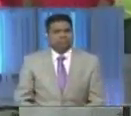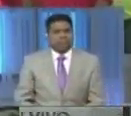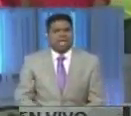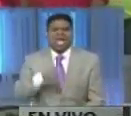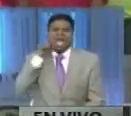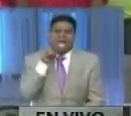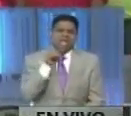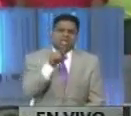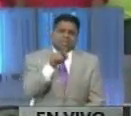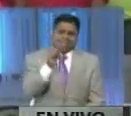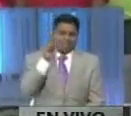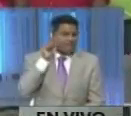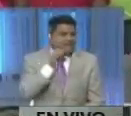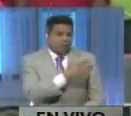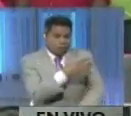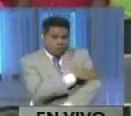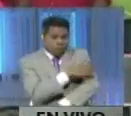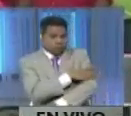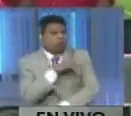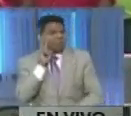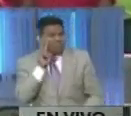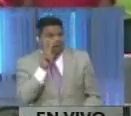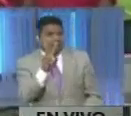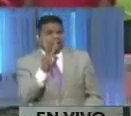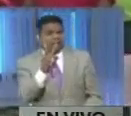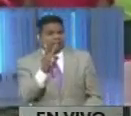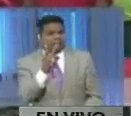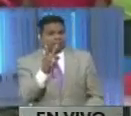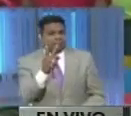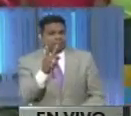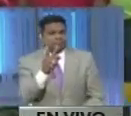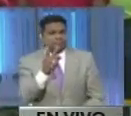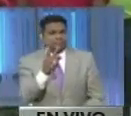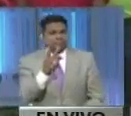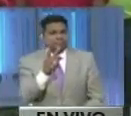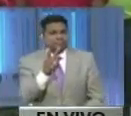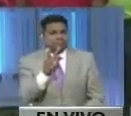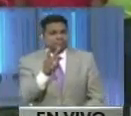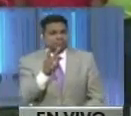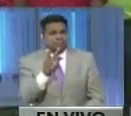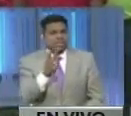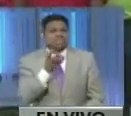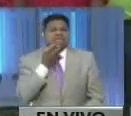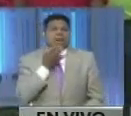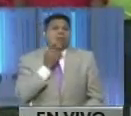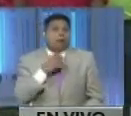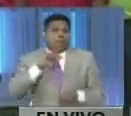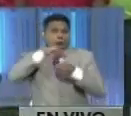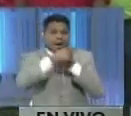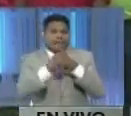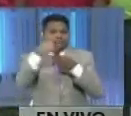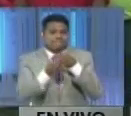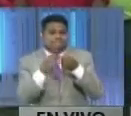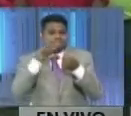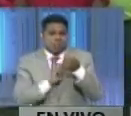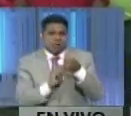Ahí es cuando ellos van a ver si el cambur verde mancha de verdad.